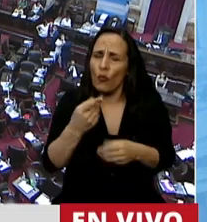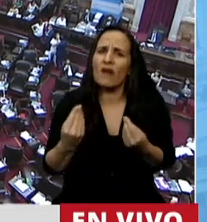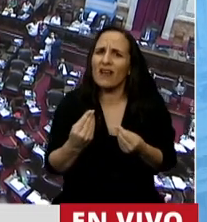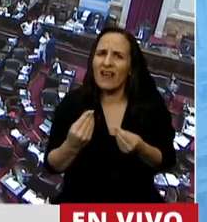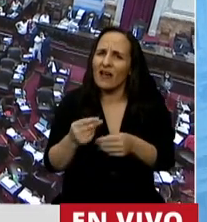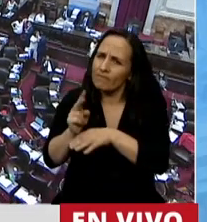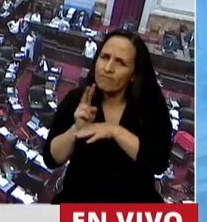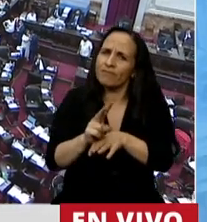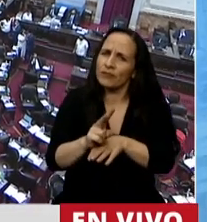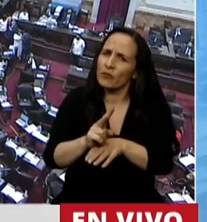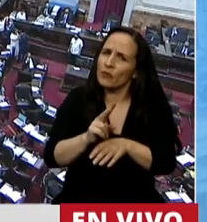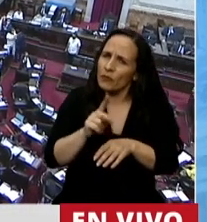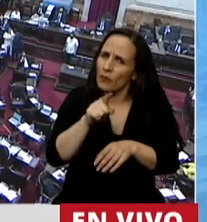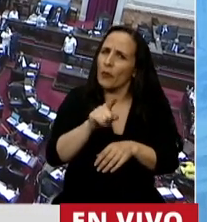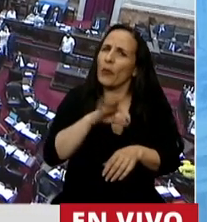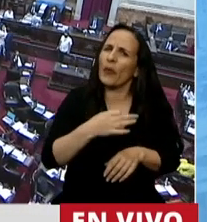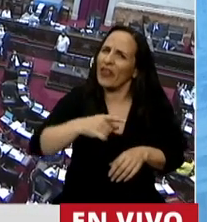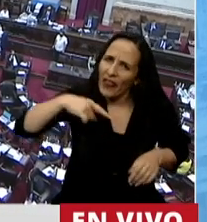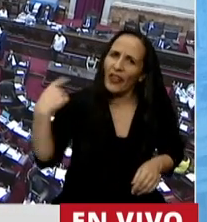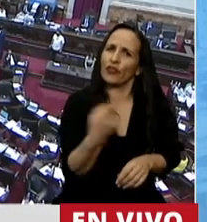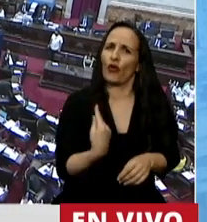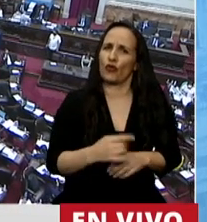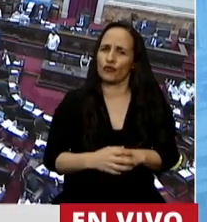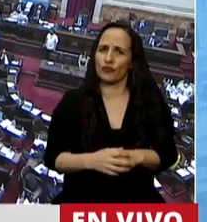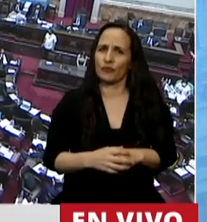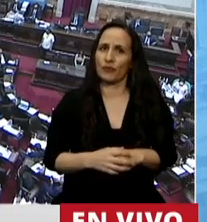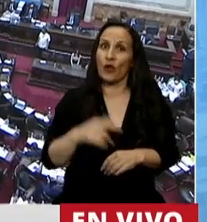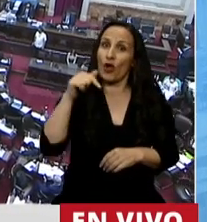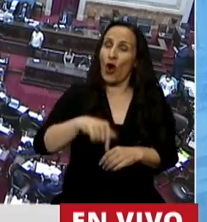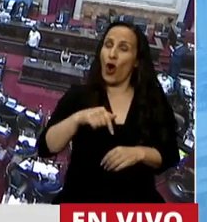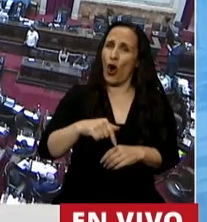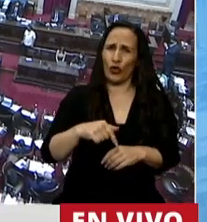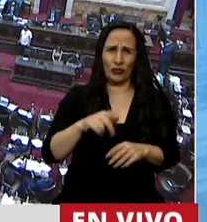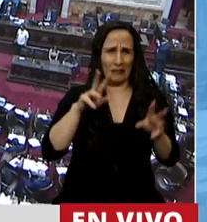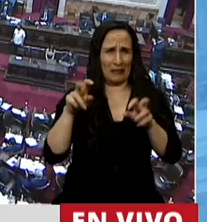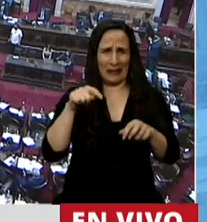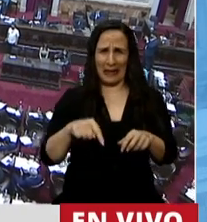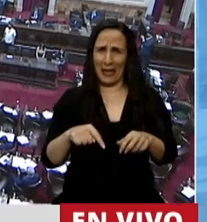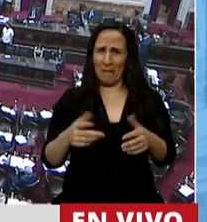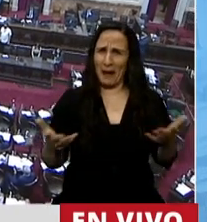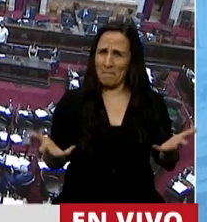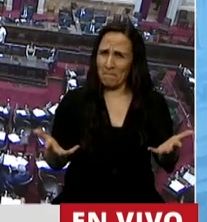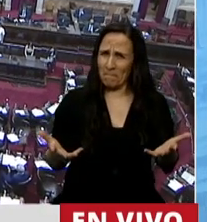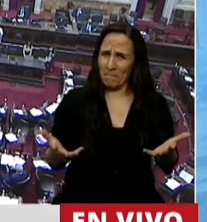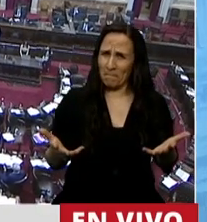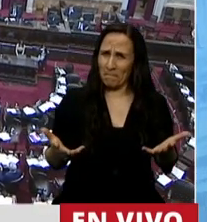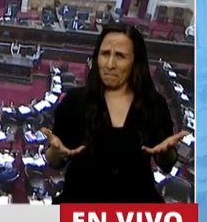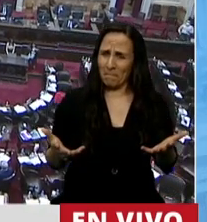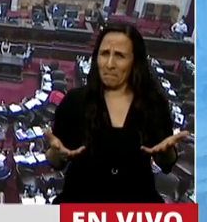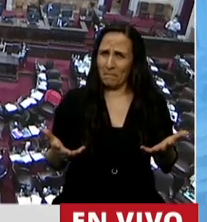defendiendo la vida de todos nosotros. Y hoy nosotros estamos abordando un tema que justamente nos